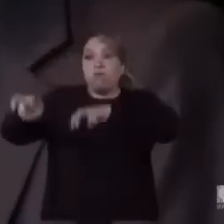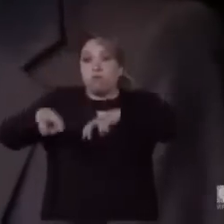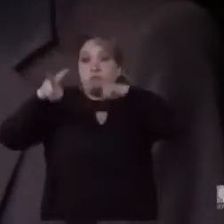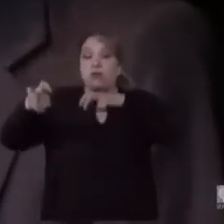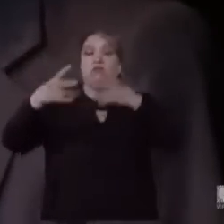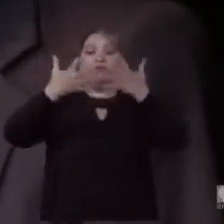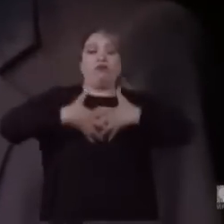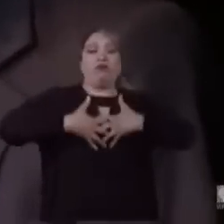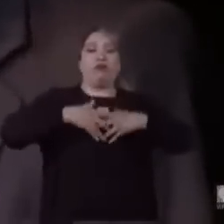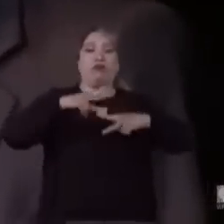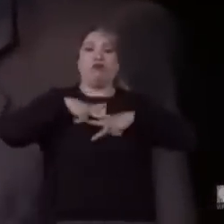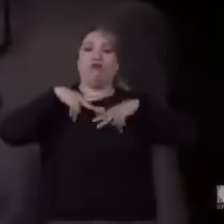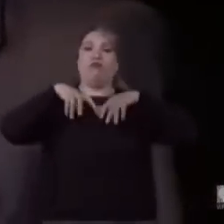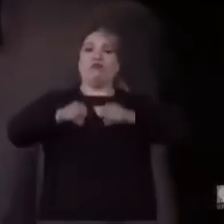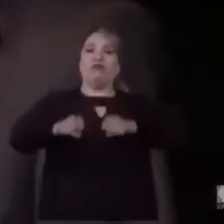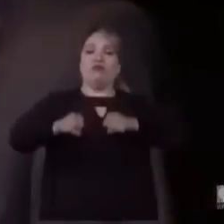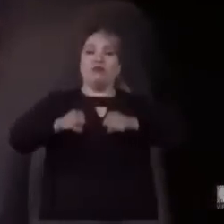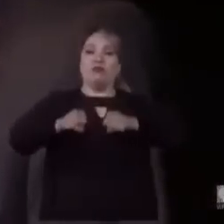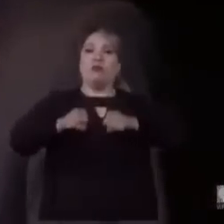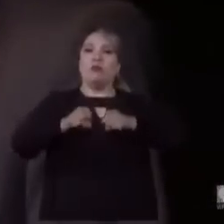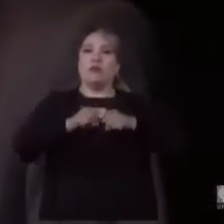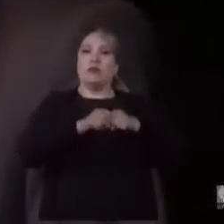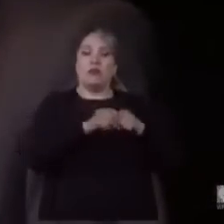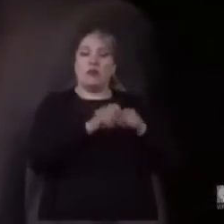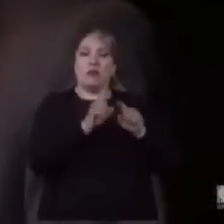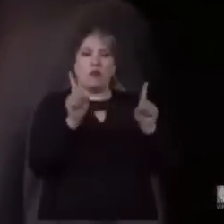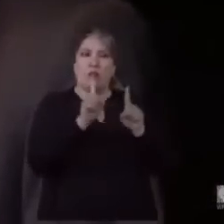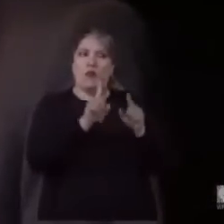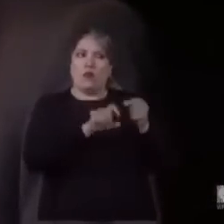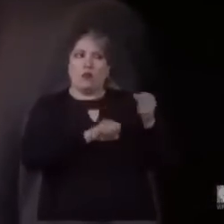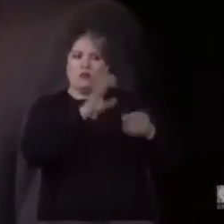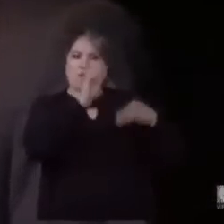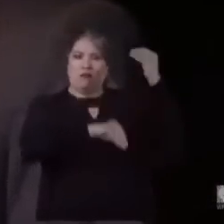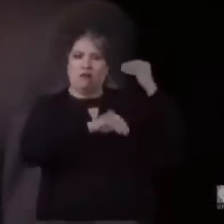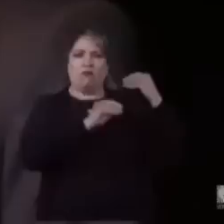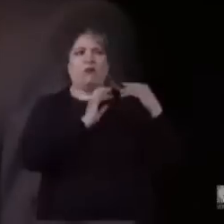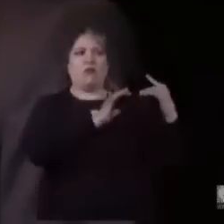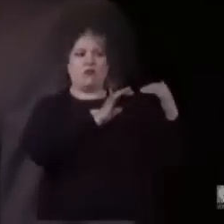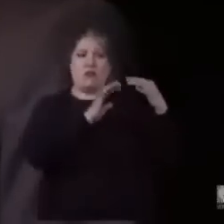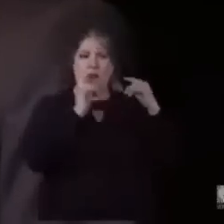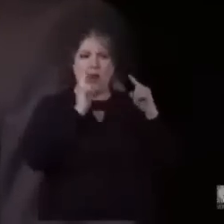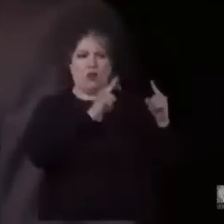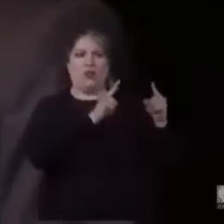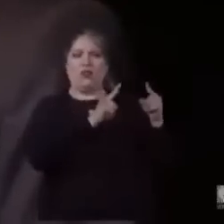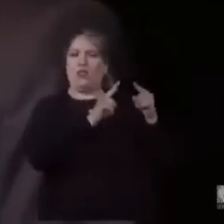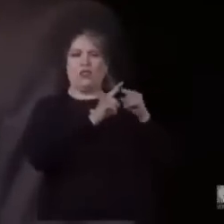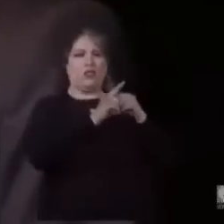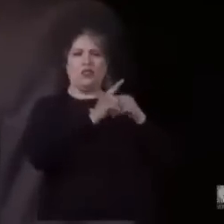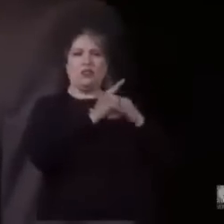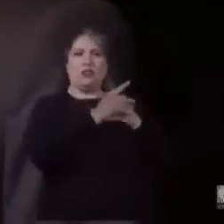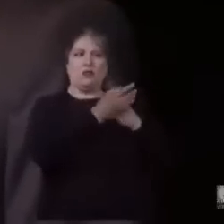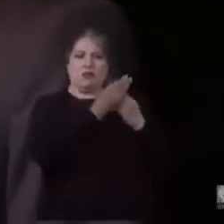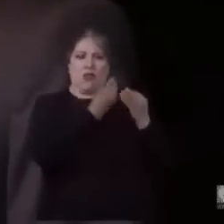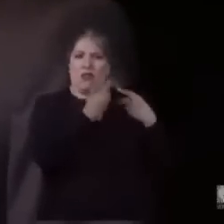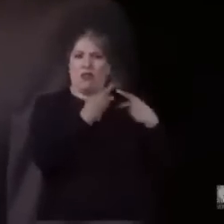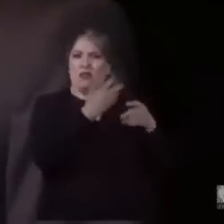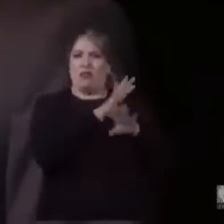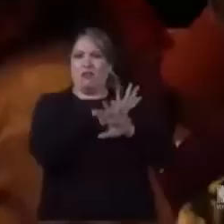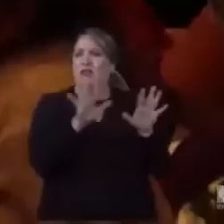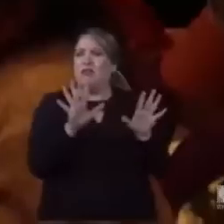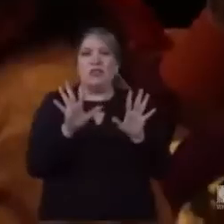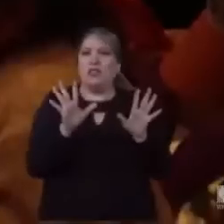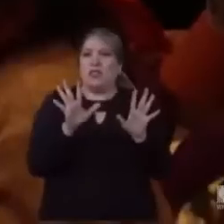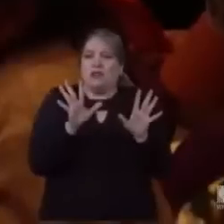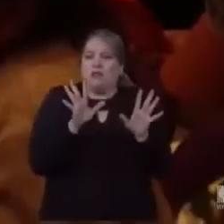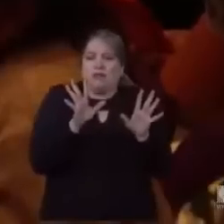pudientes, que resistieron a la extorsión y no apoyaron la guerra y cargan el impacto de sus familias y la